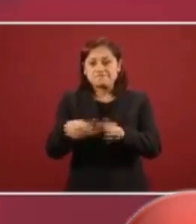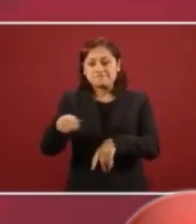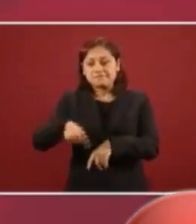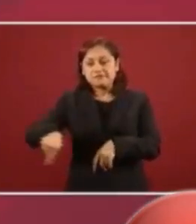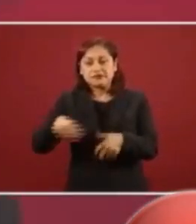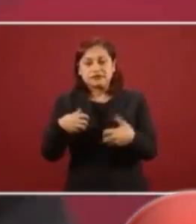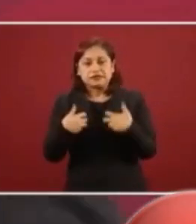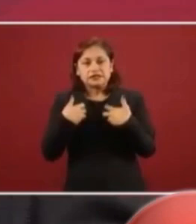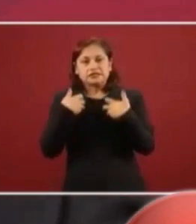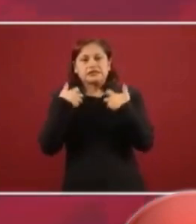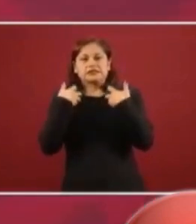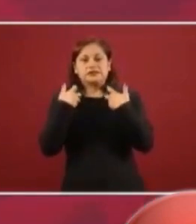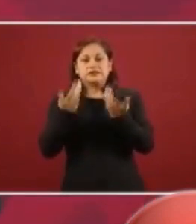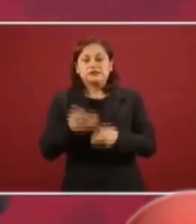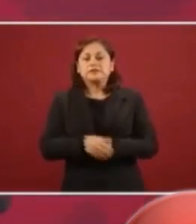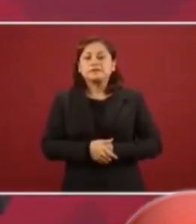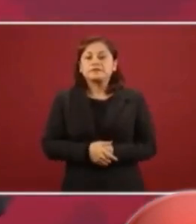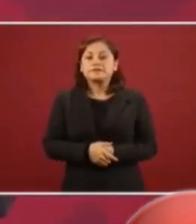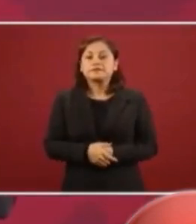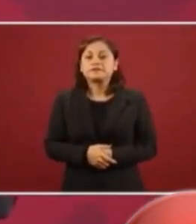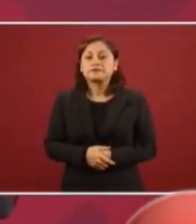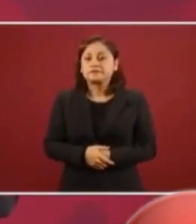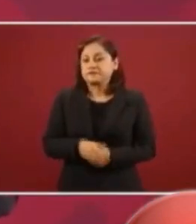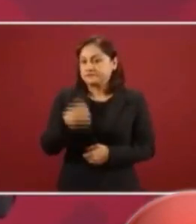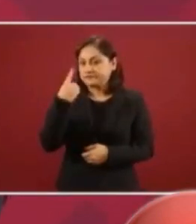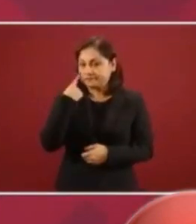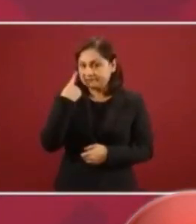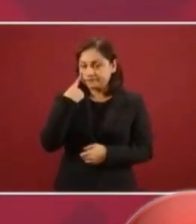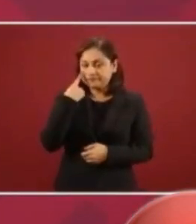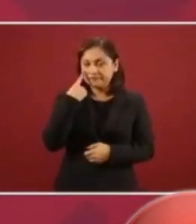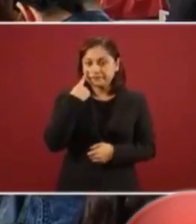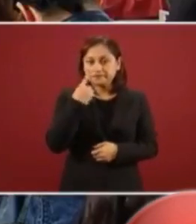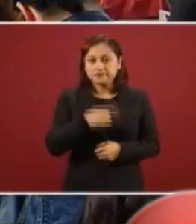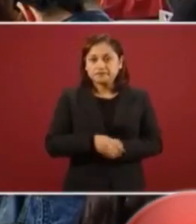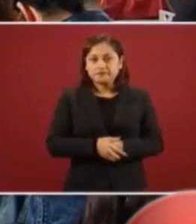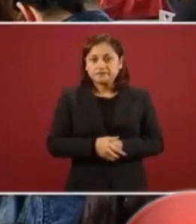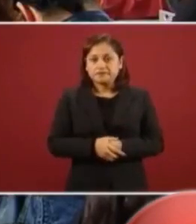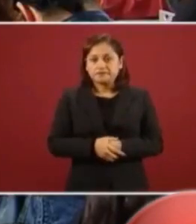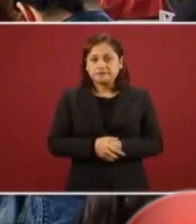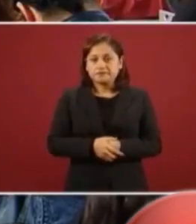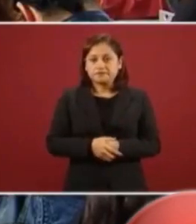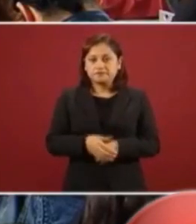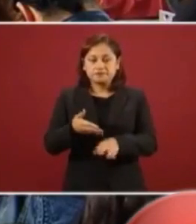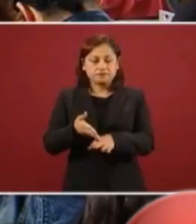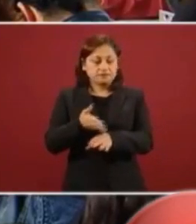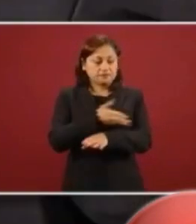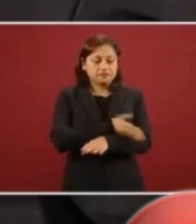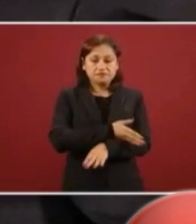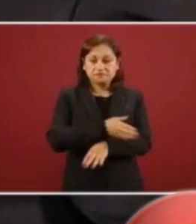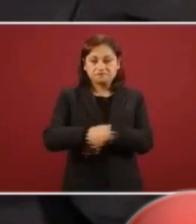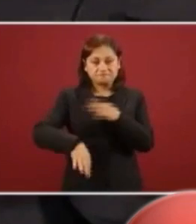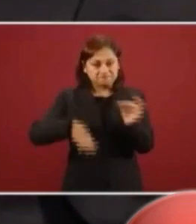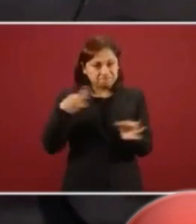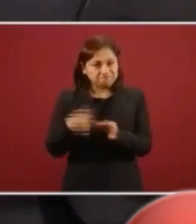uno de esos signos de esas pruebas contundentes